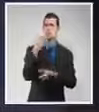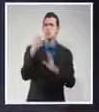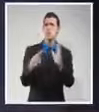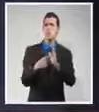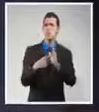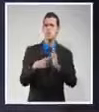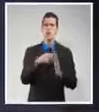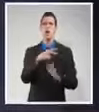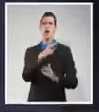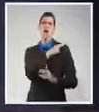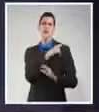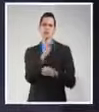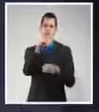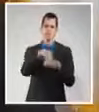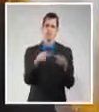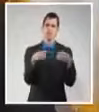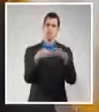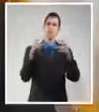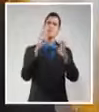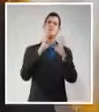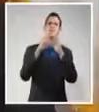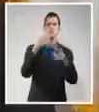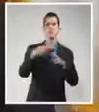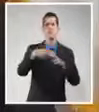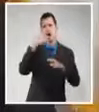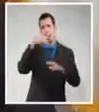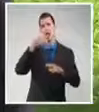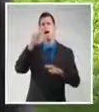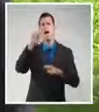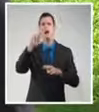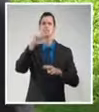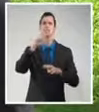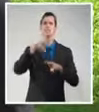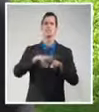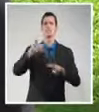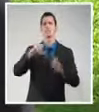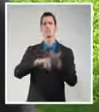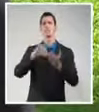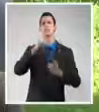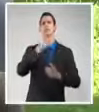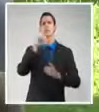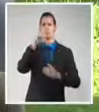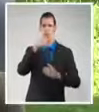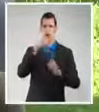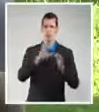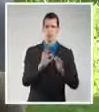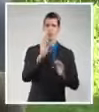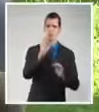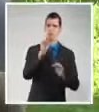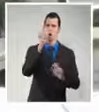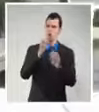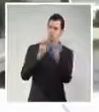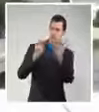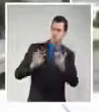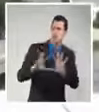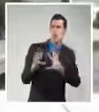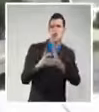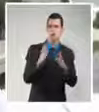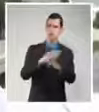Junior García Aguilera. Tampoco es casual la articulación de senadores y congresistas anticubanos, centros de poder